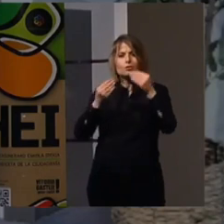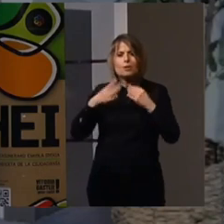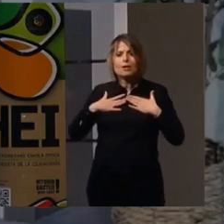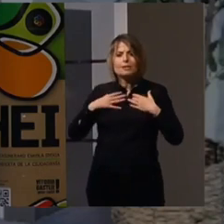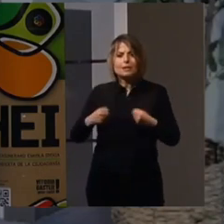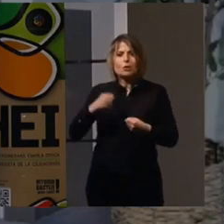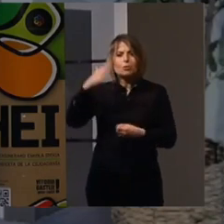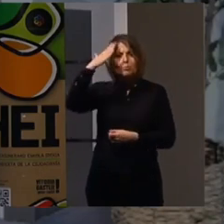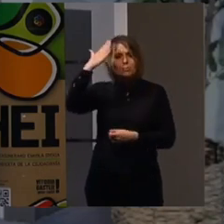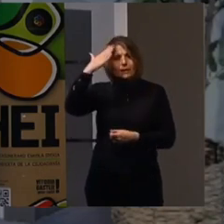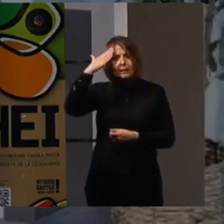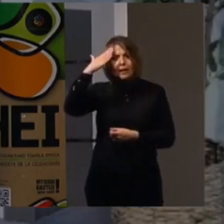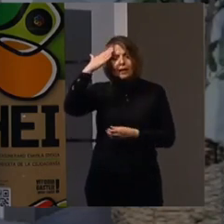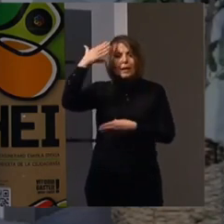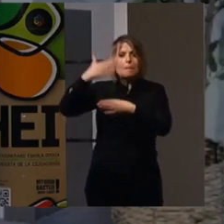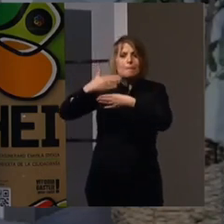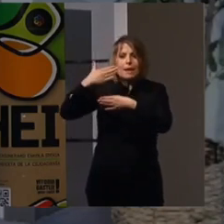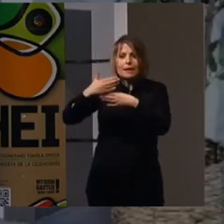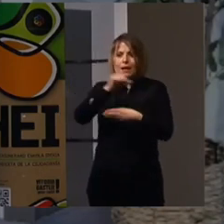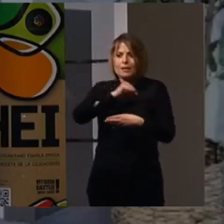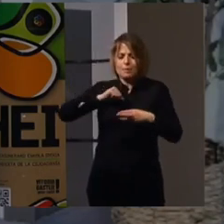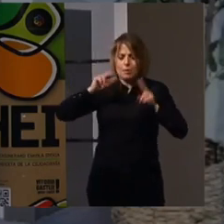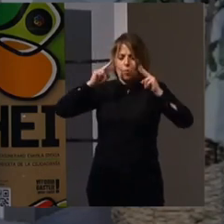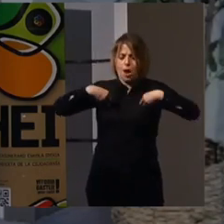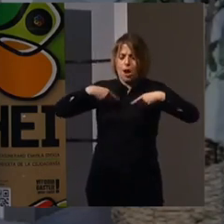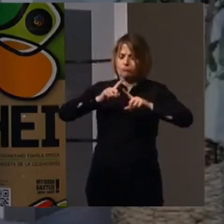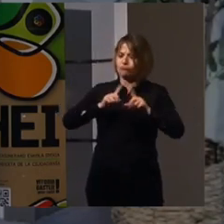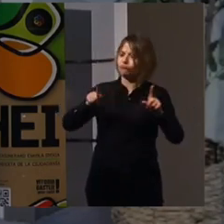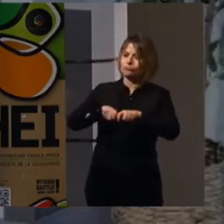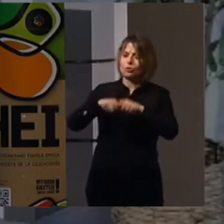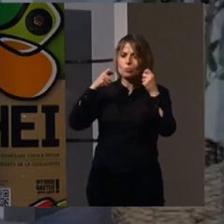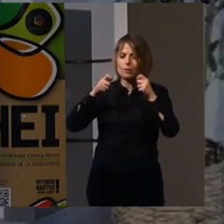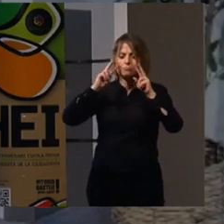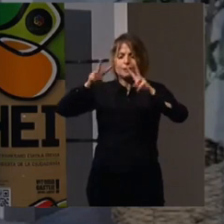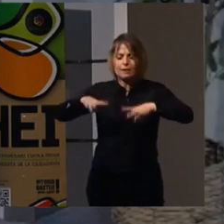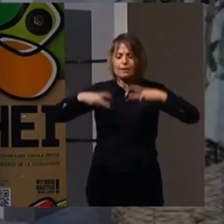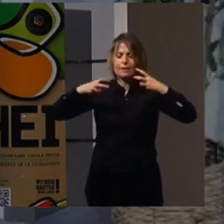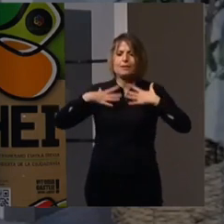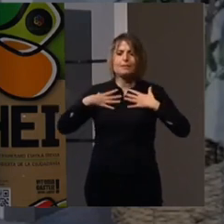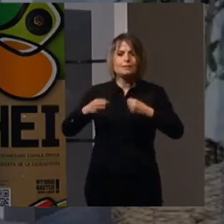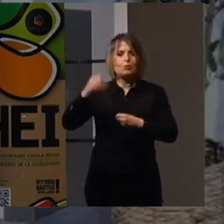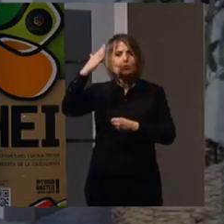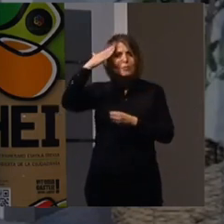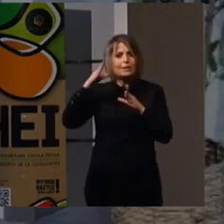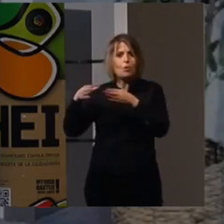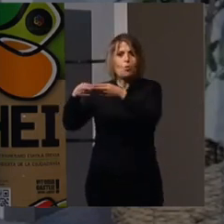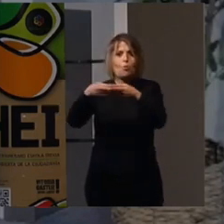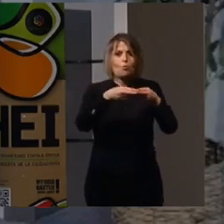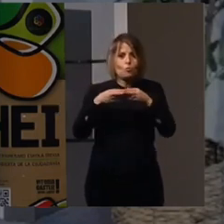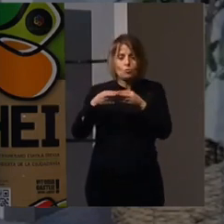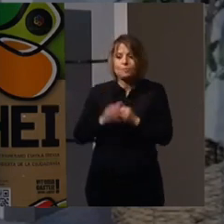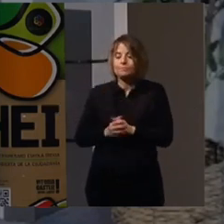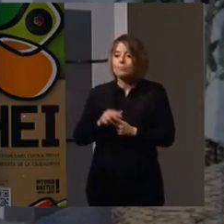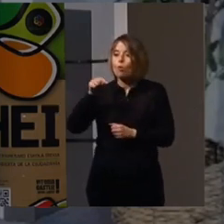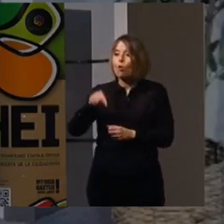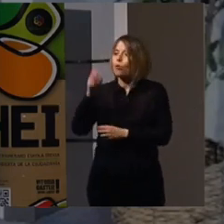mental, invitándonos a superar la barrera de la individualidad y repensando la salud mental desde el ámbito colectivo. Y